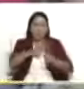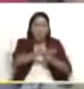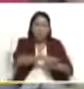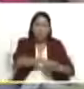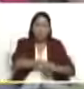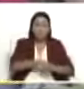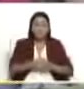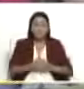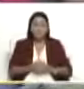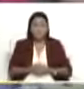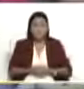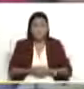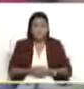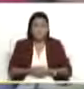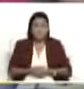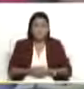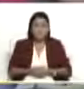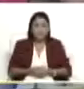perverso,